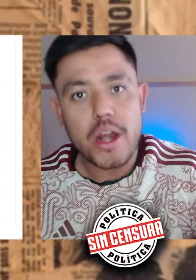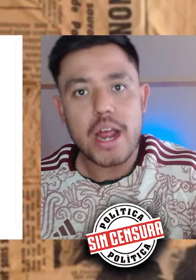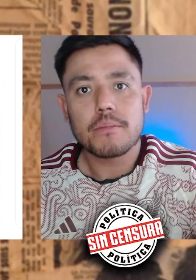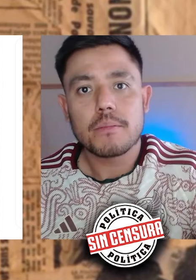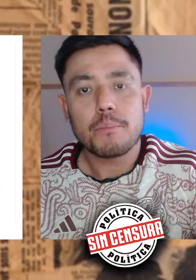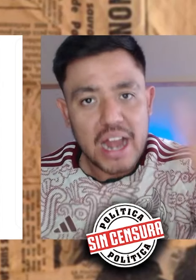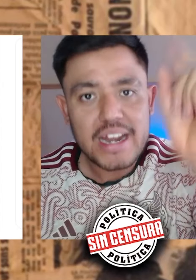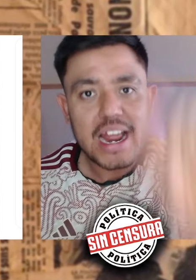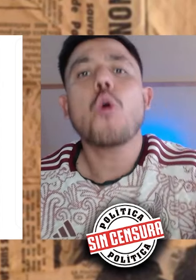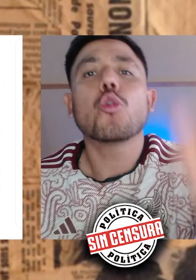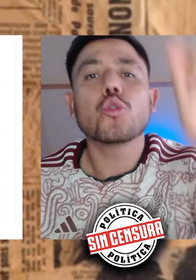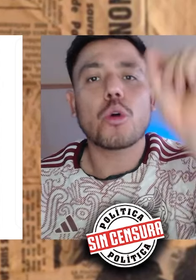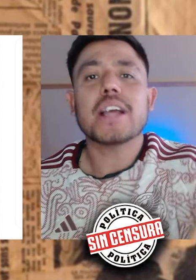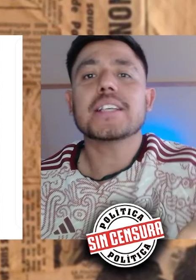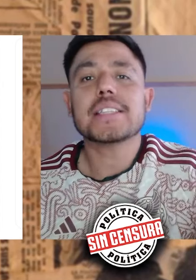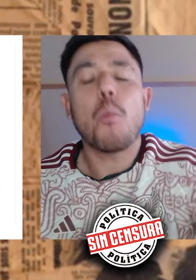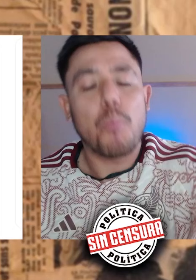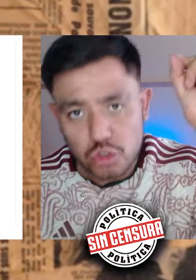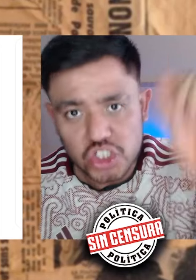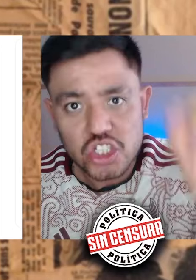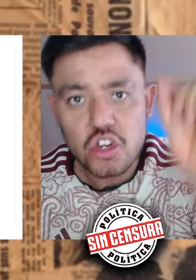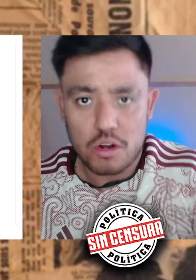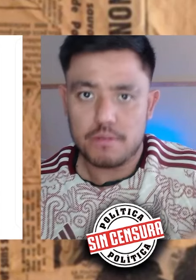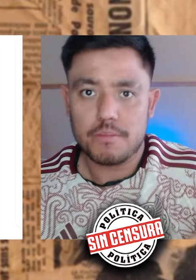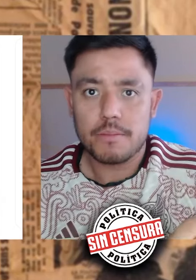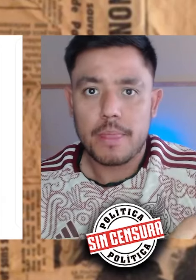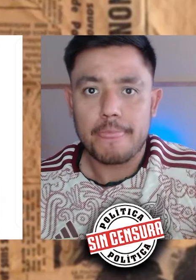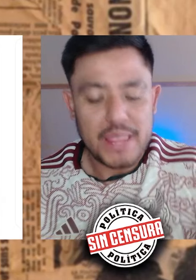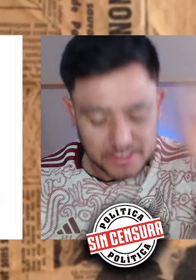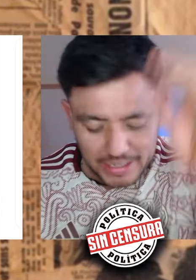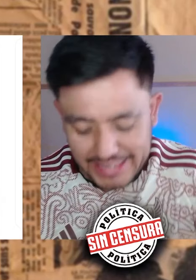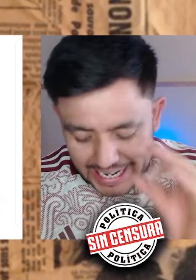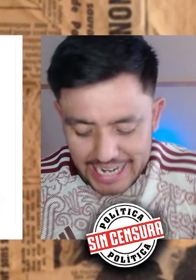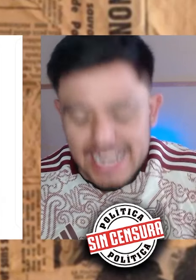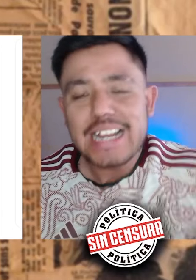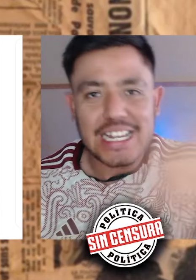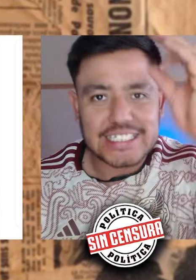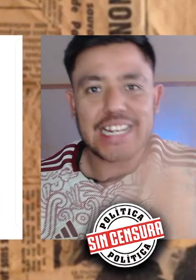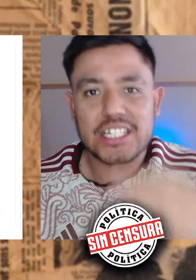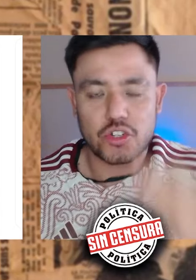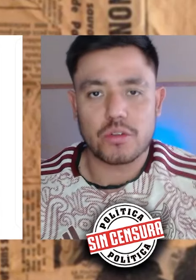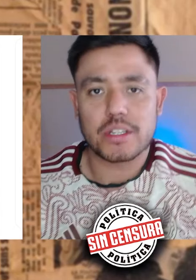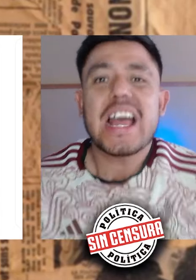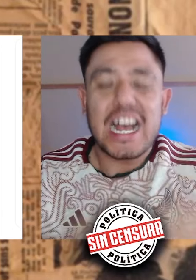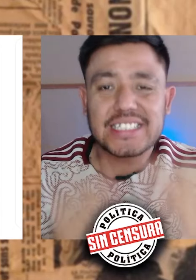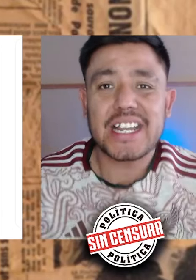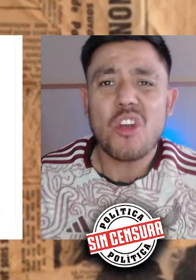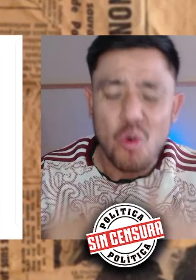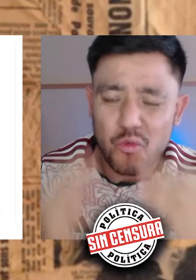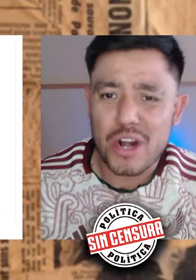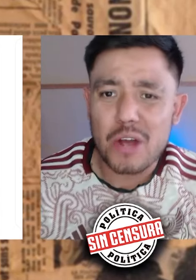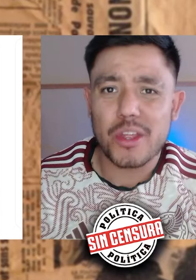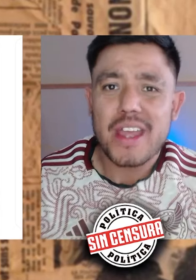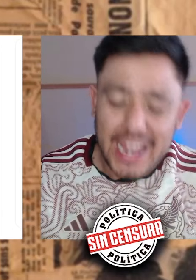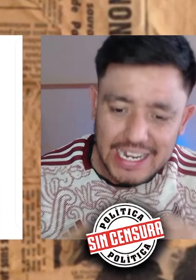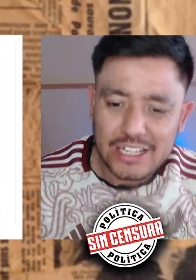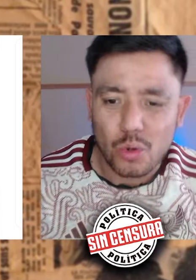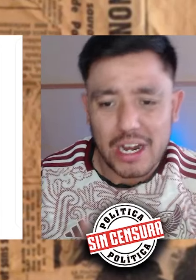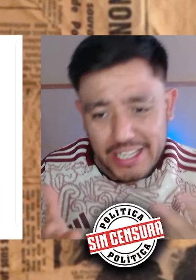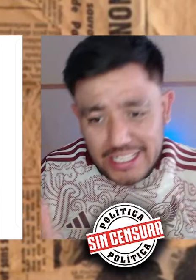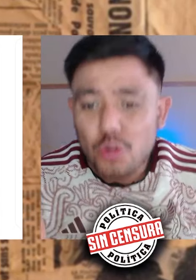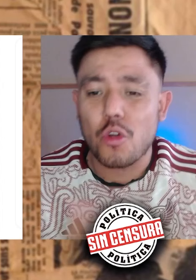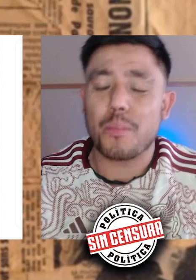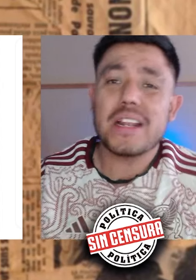ahora planean junto a esta oposición desmantelar las elecciones hacer un fraude